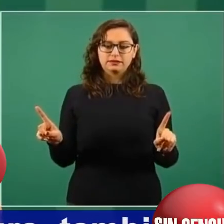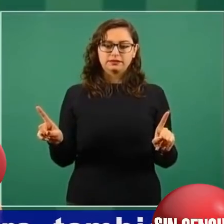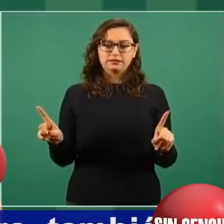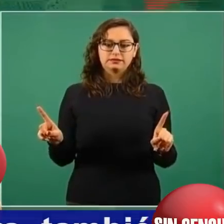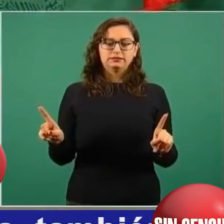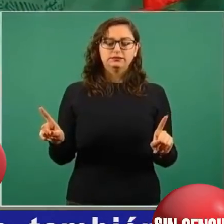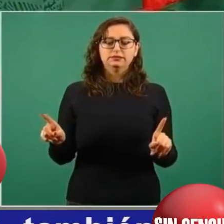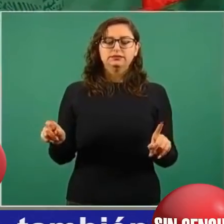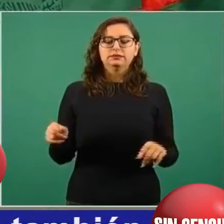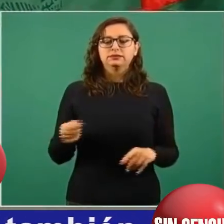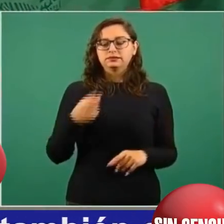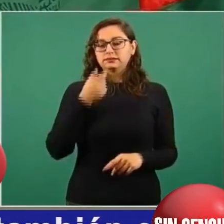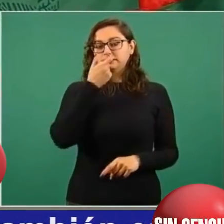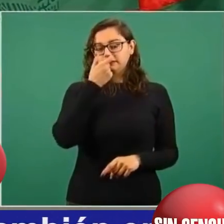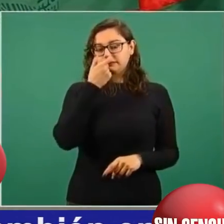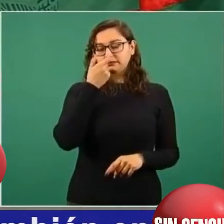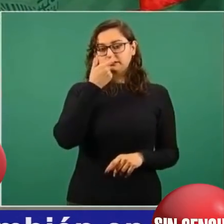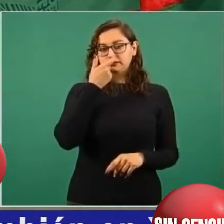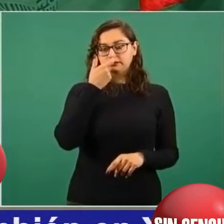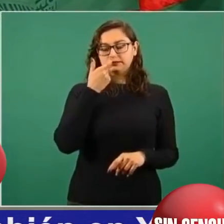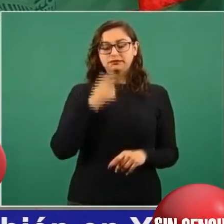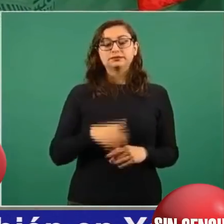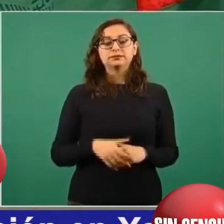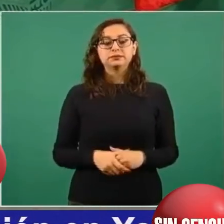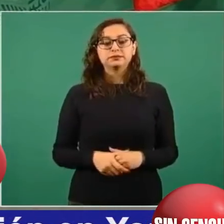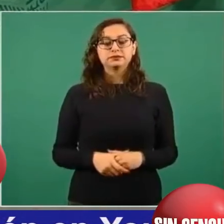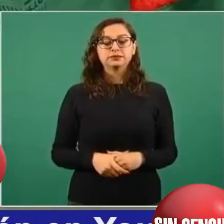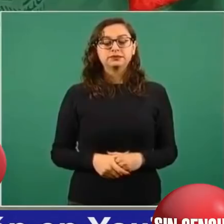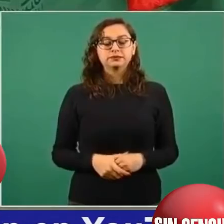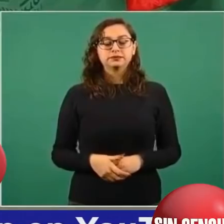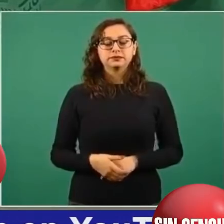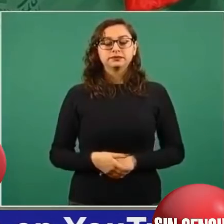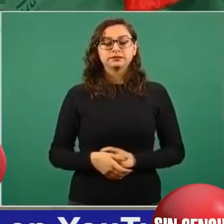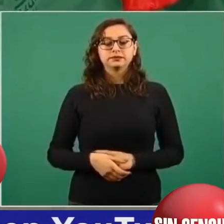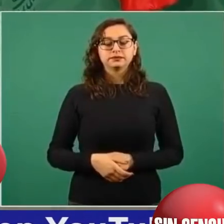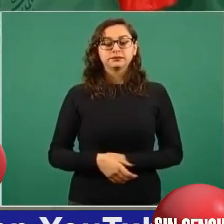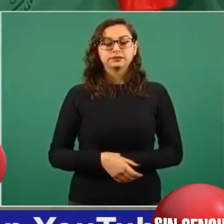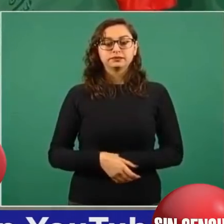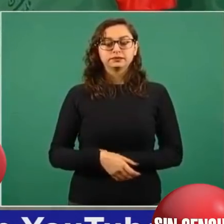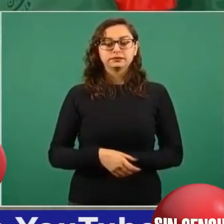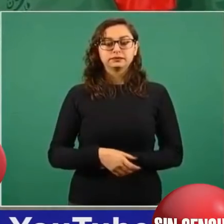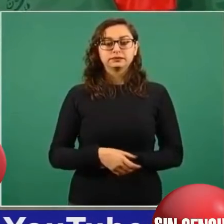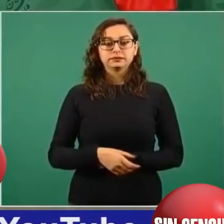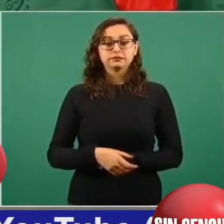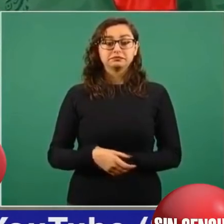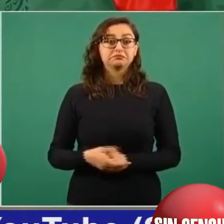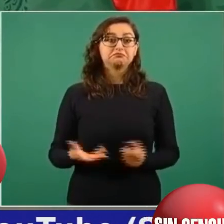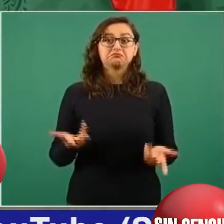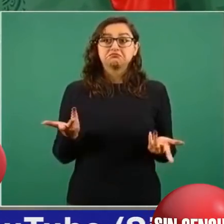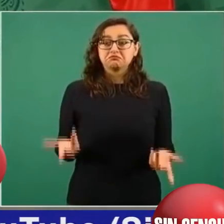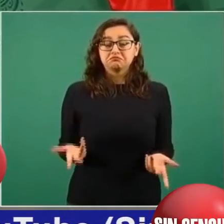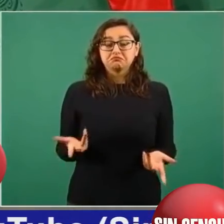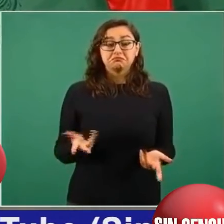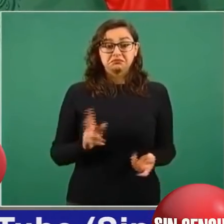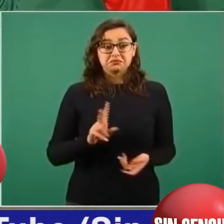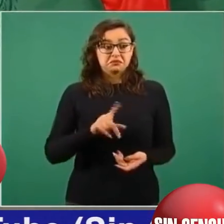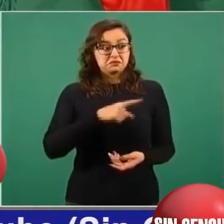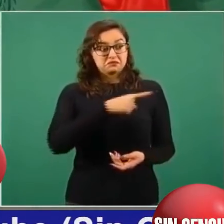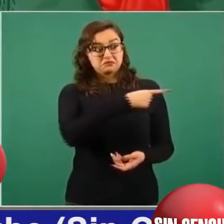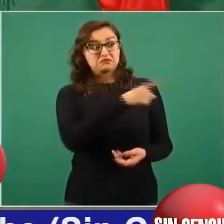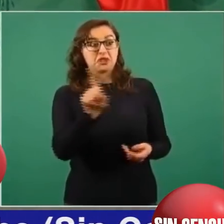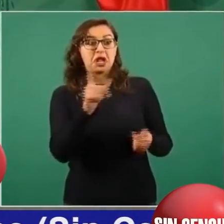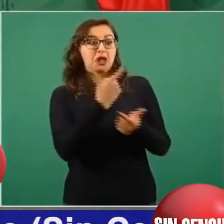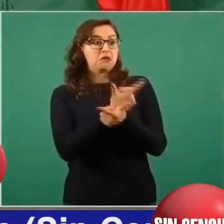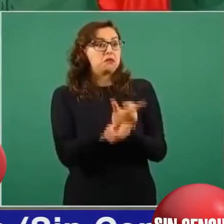A lo que hacías referencia de que cualquiera podía ser maestro, con la